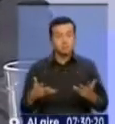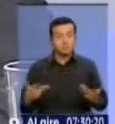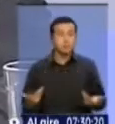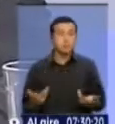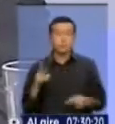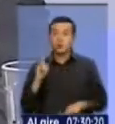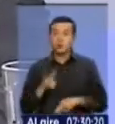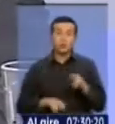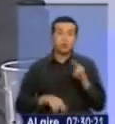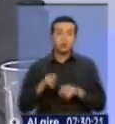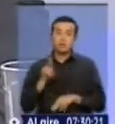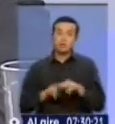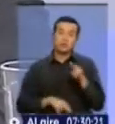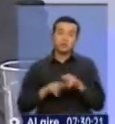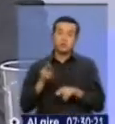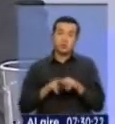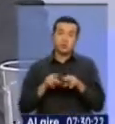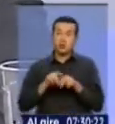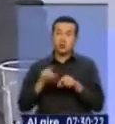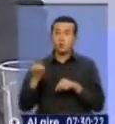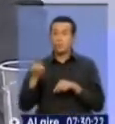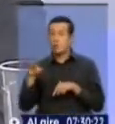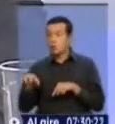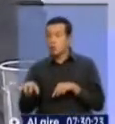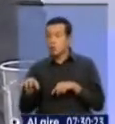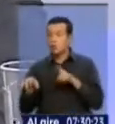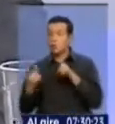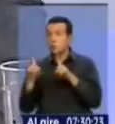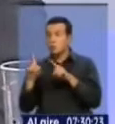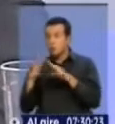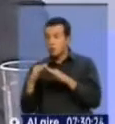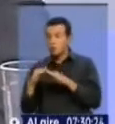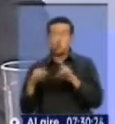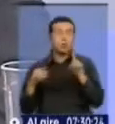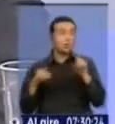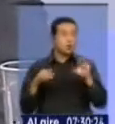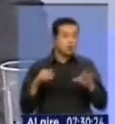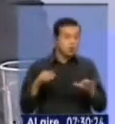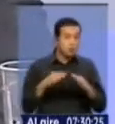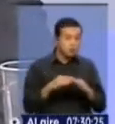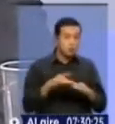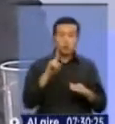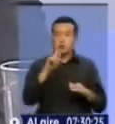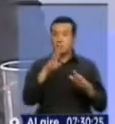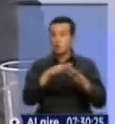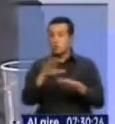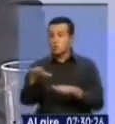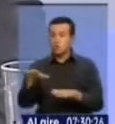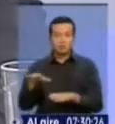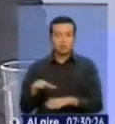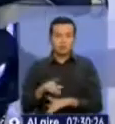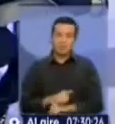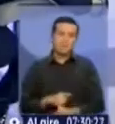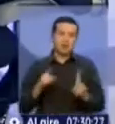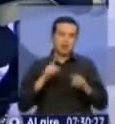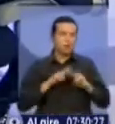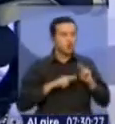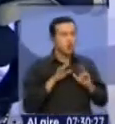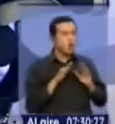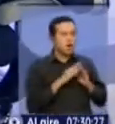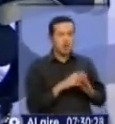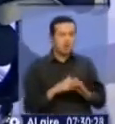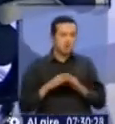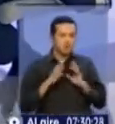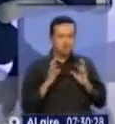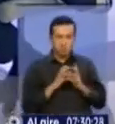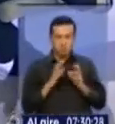construir casas de manera aislada no es lo mismo que hacerlas en un mismo programa habitacional esta ha sido la mayor